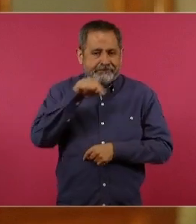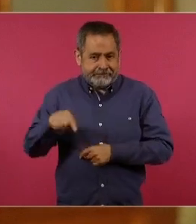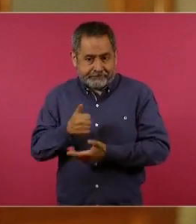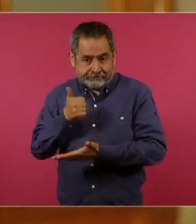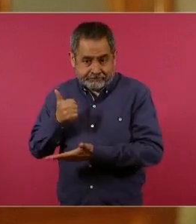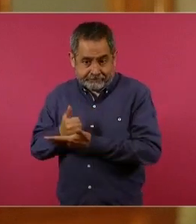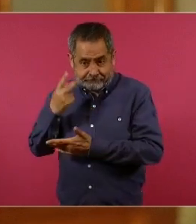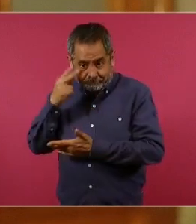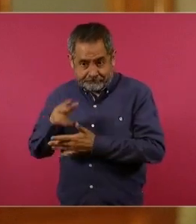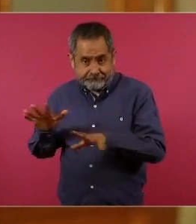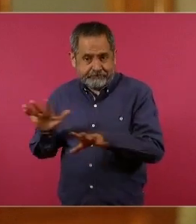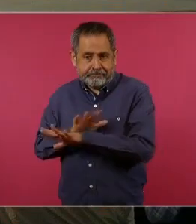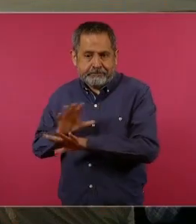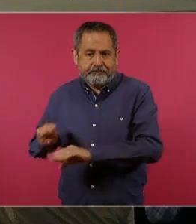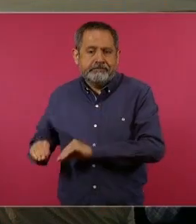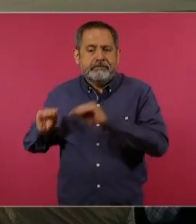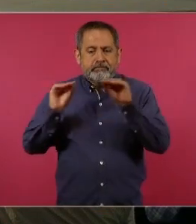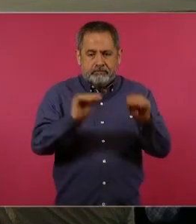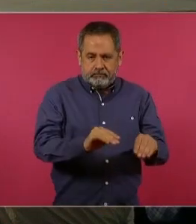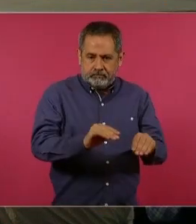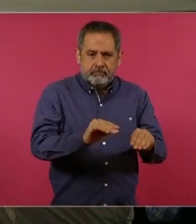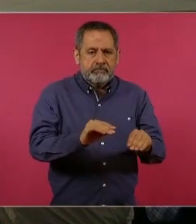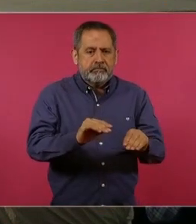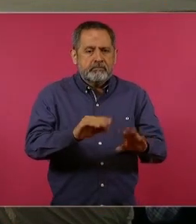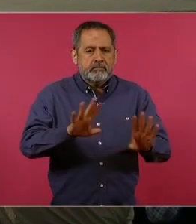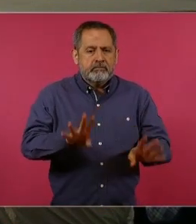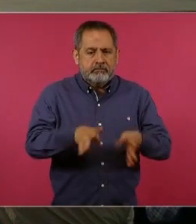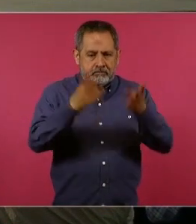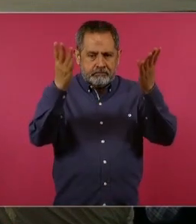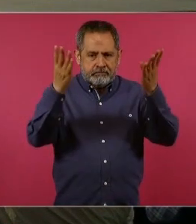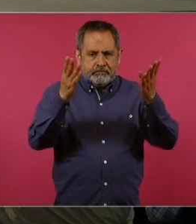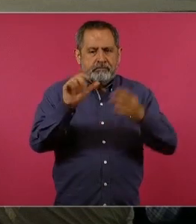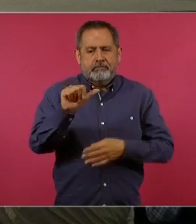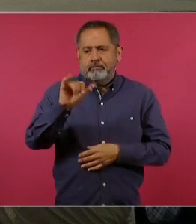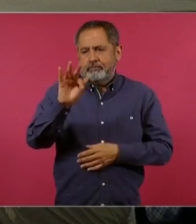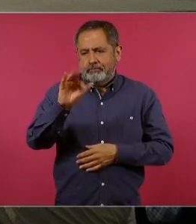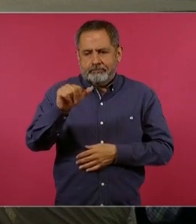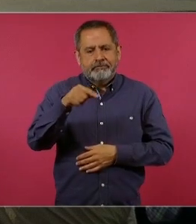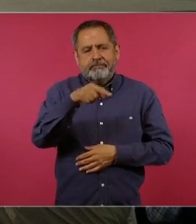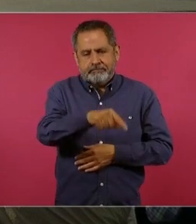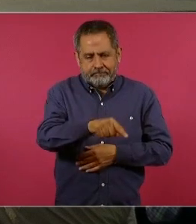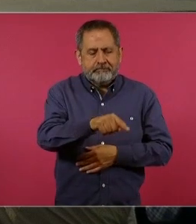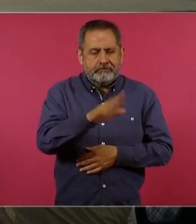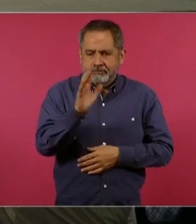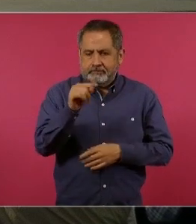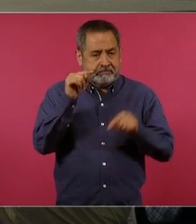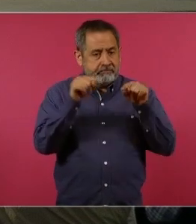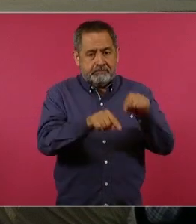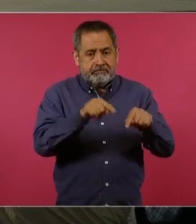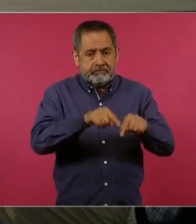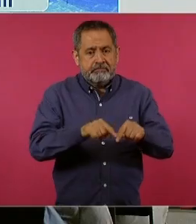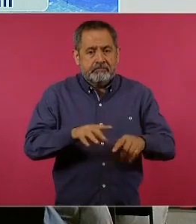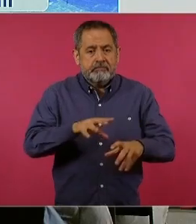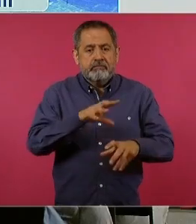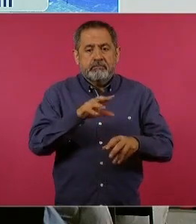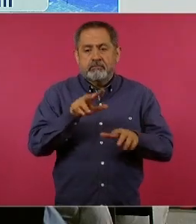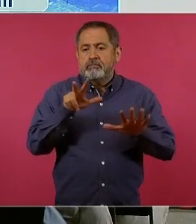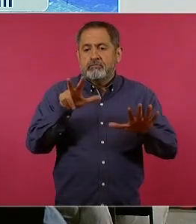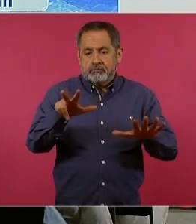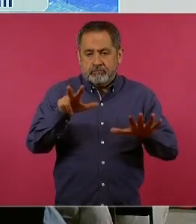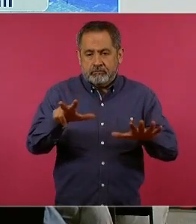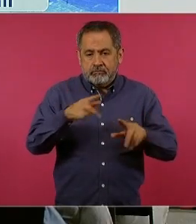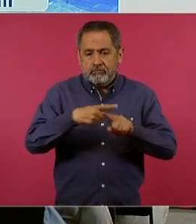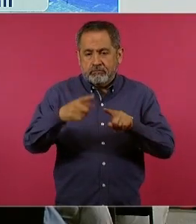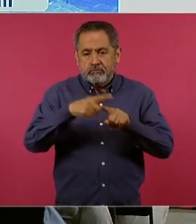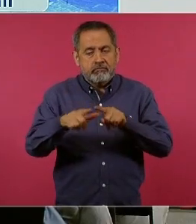de México se mudaron al aeropuerto Felipe Ángeles, destacando que eran 18 nada más las